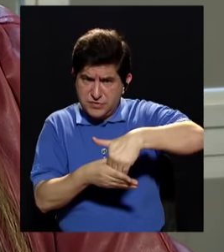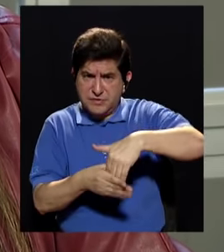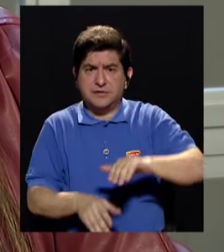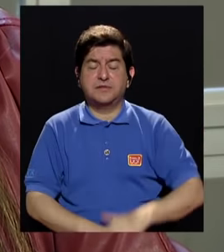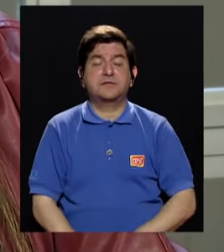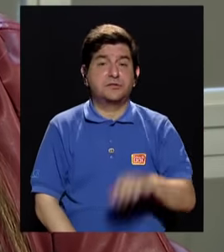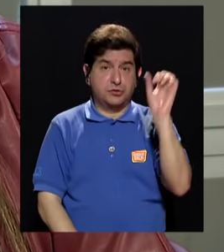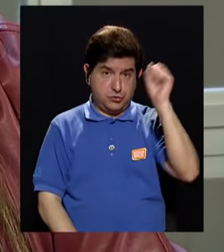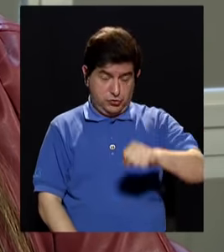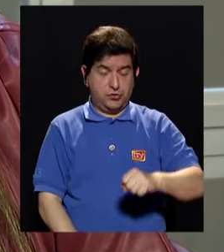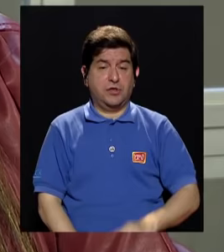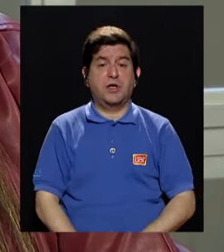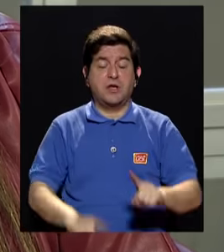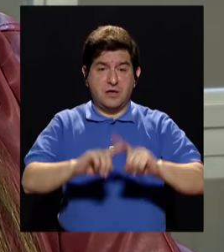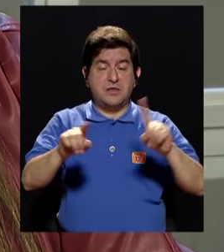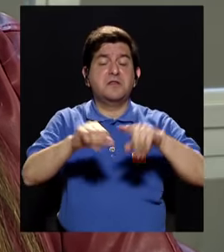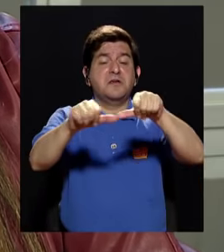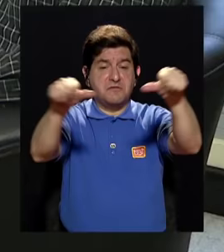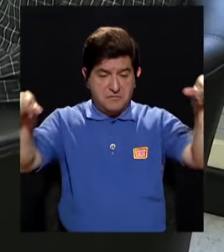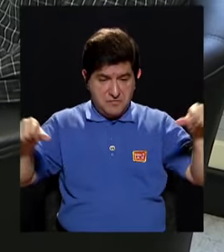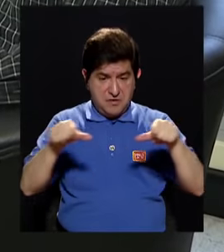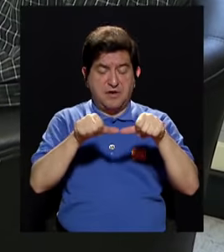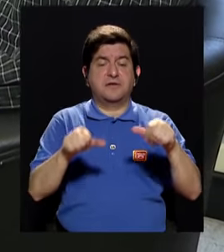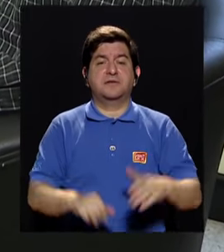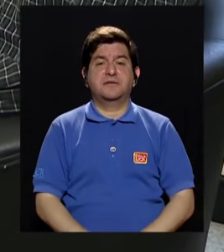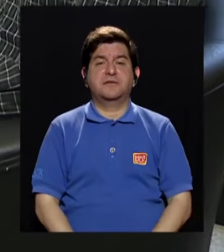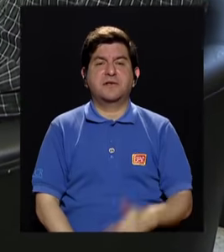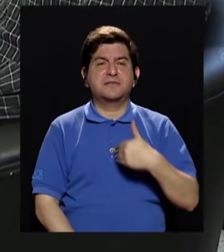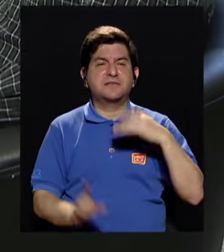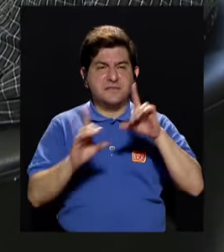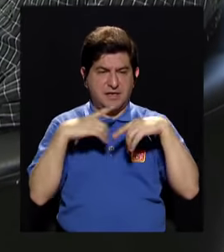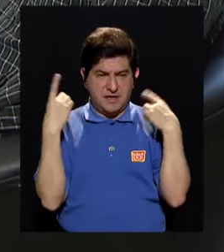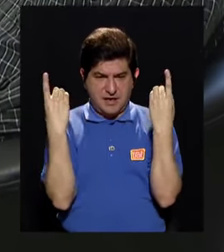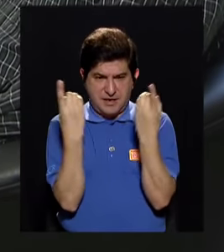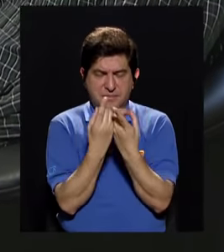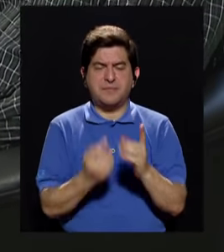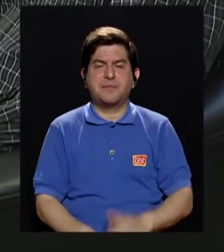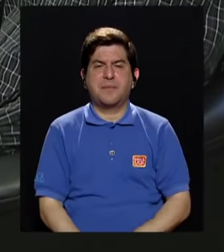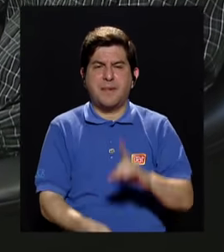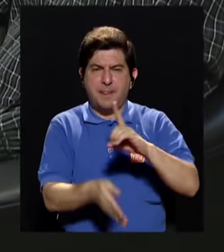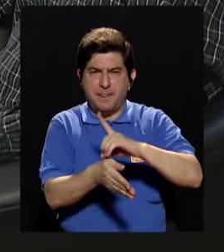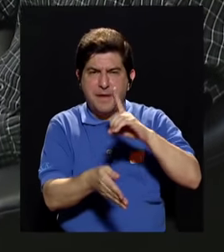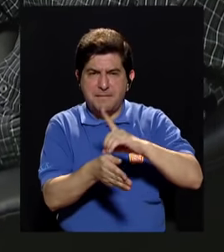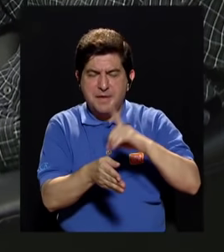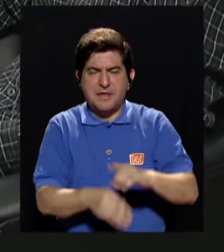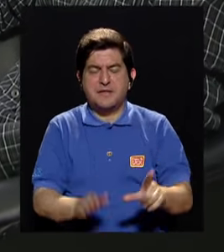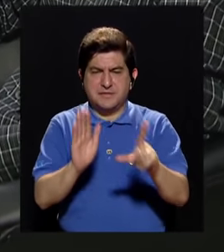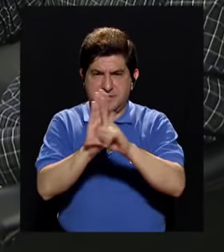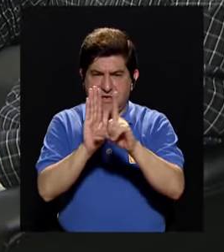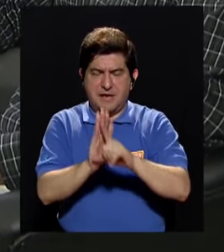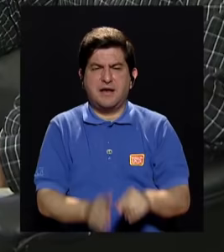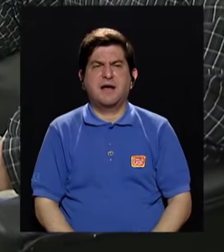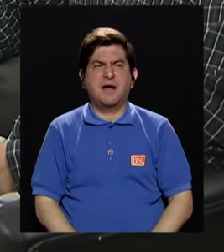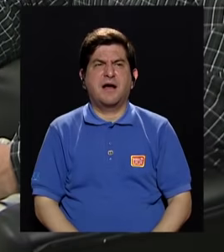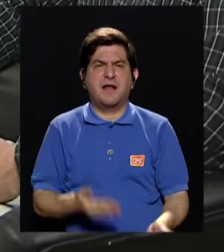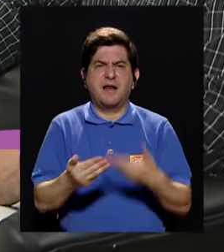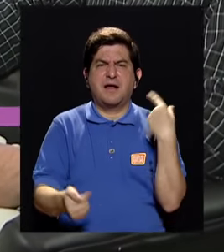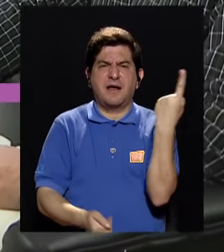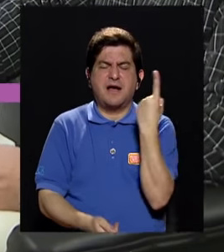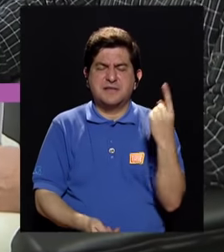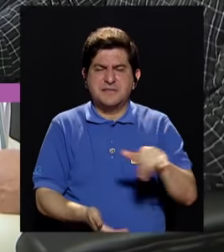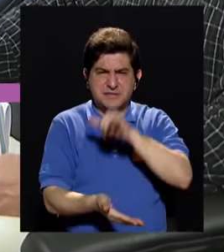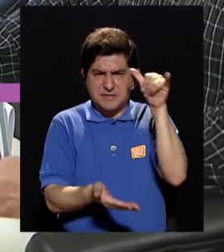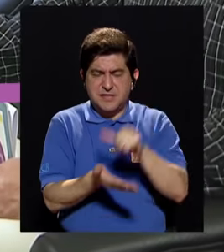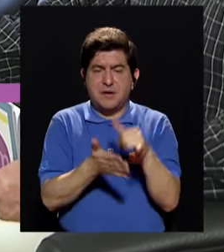tal Sí intervienen varias áreas tenemos el departamento misina legal que el área central que estuvo en San José casi todo el tiempo